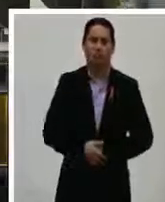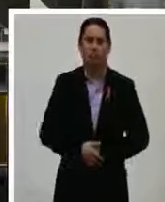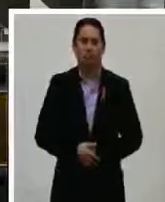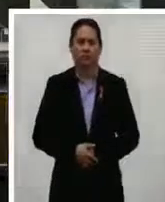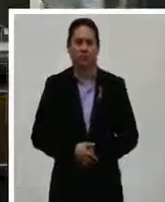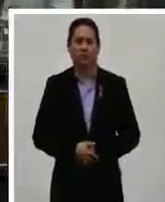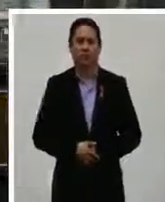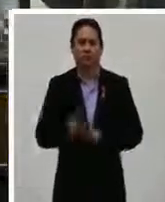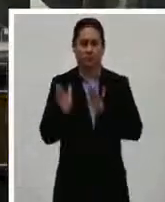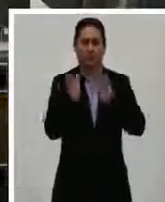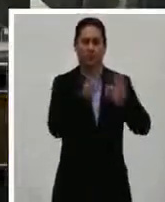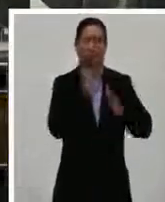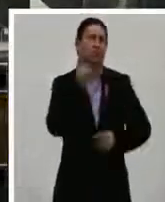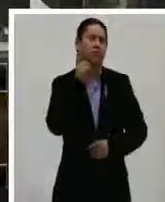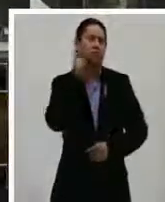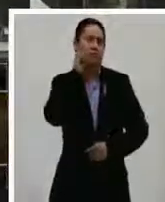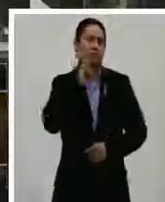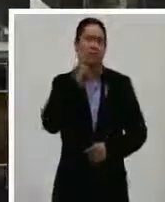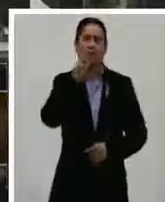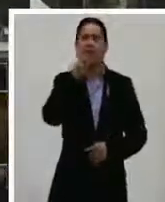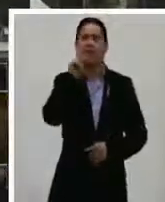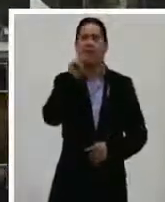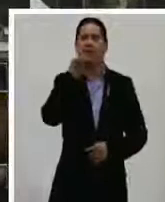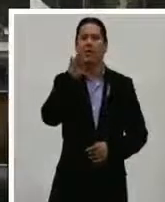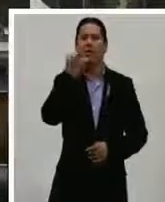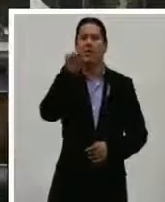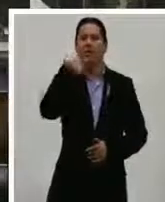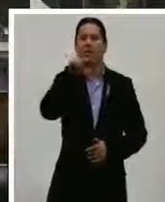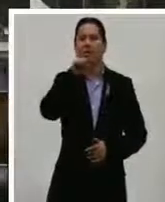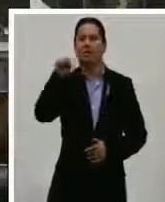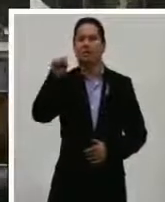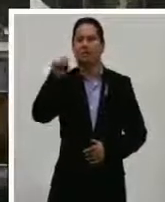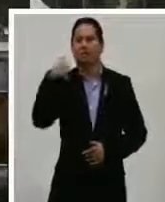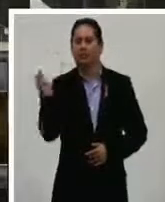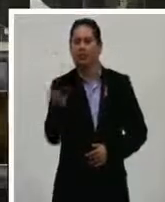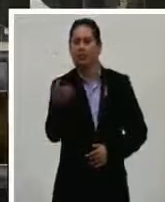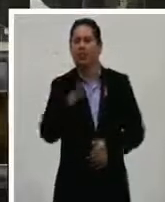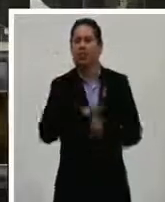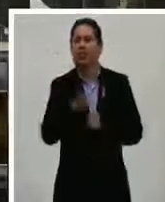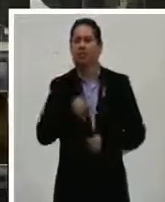diputada patricia más lazos en qué sentido su participación